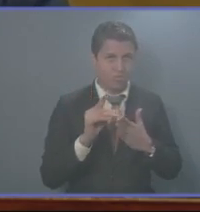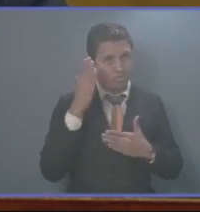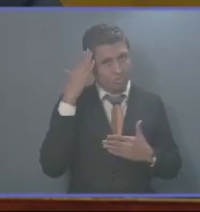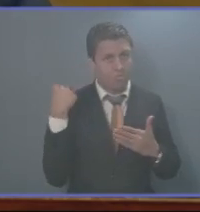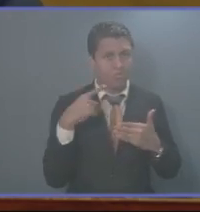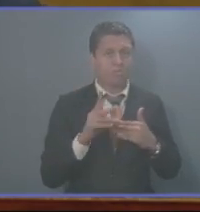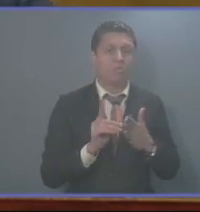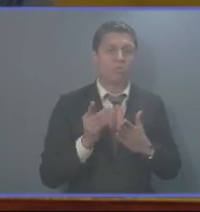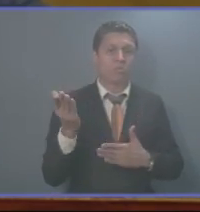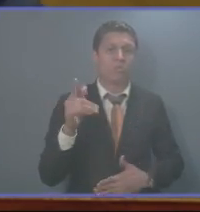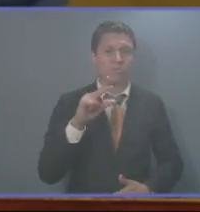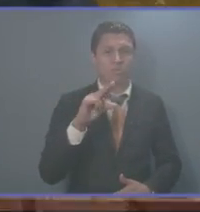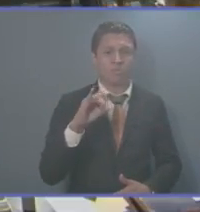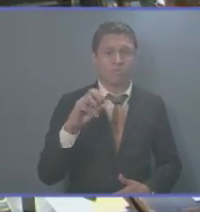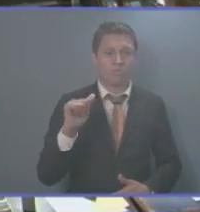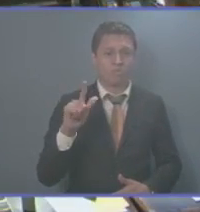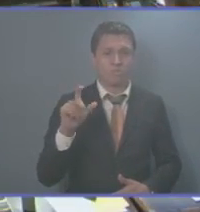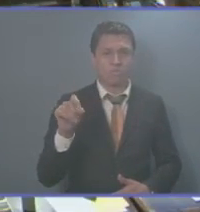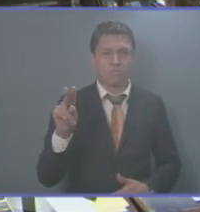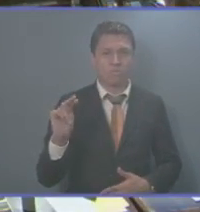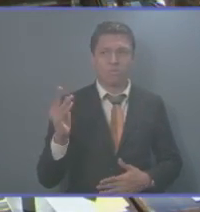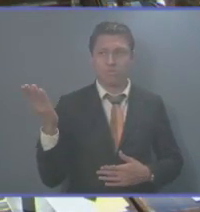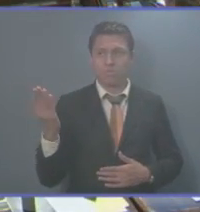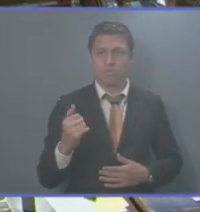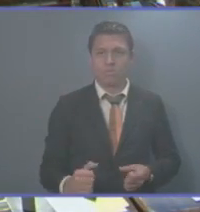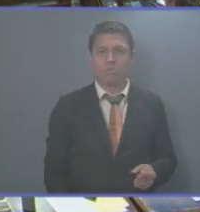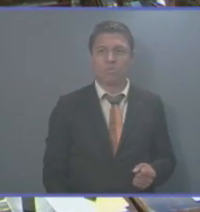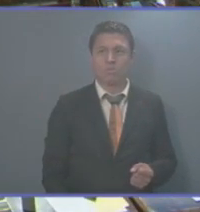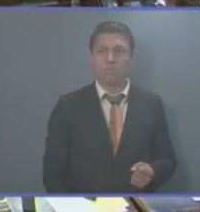Ahora la diputada Lucía de León.